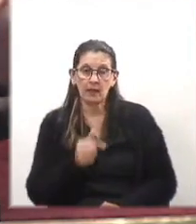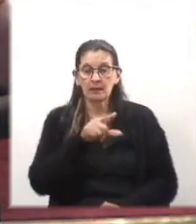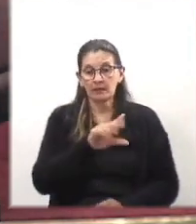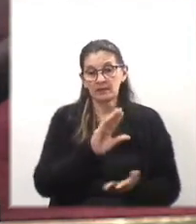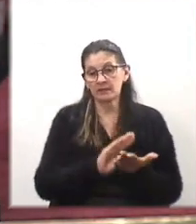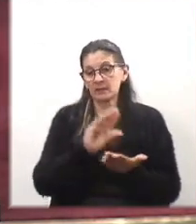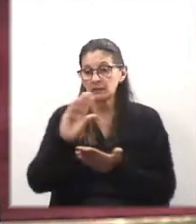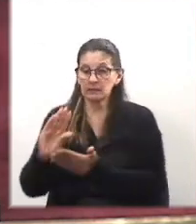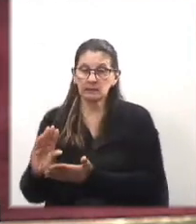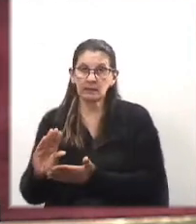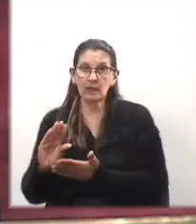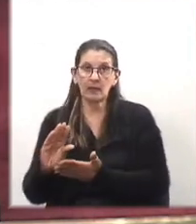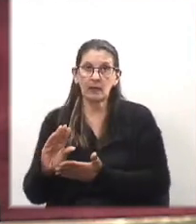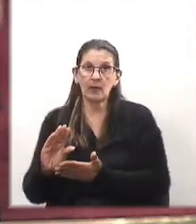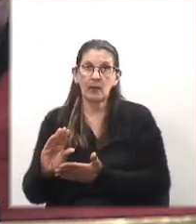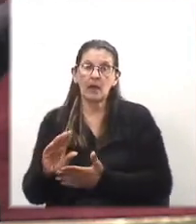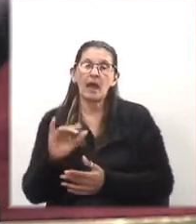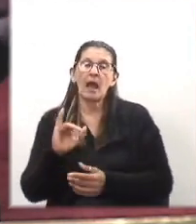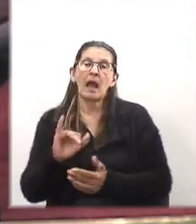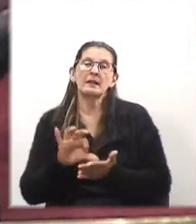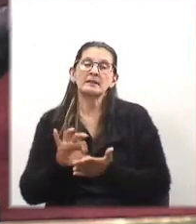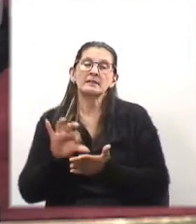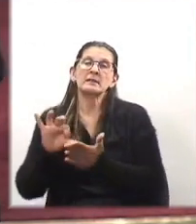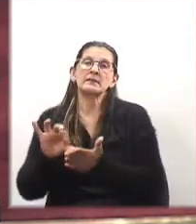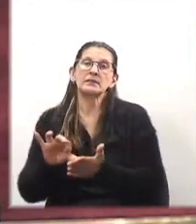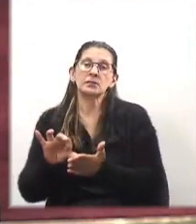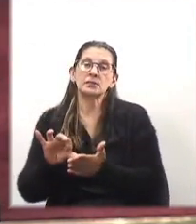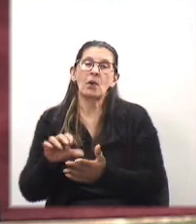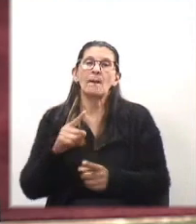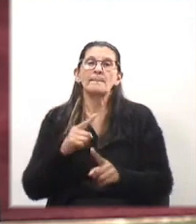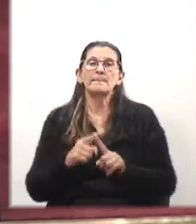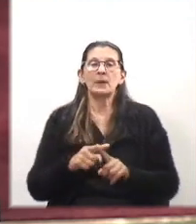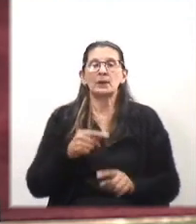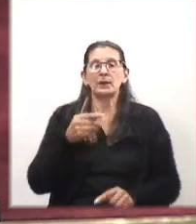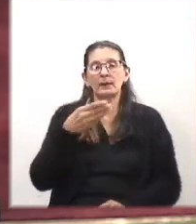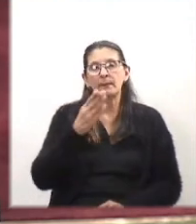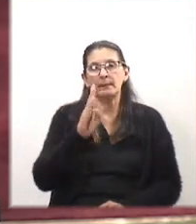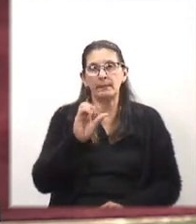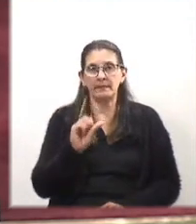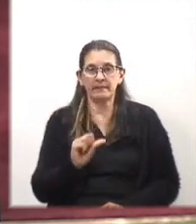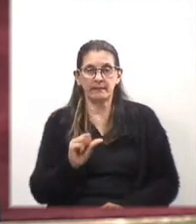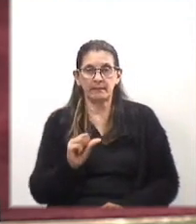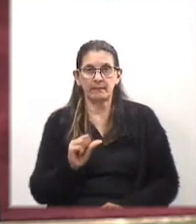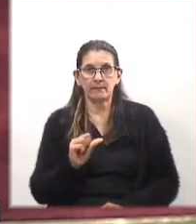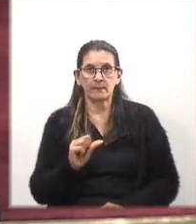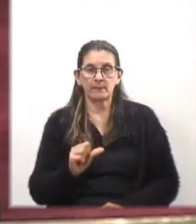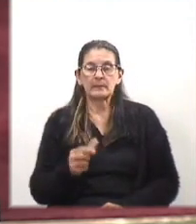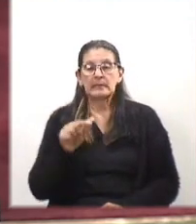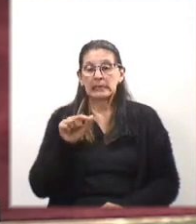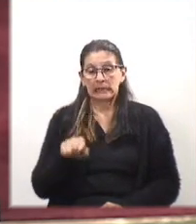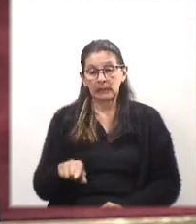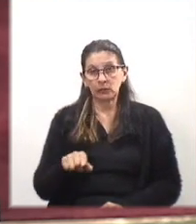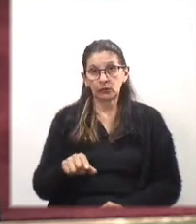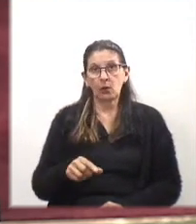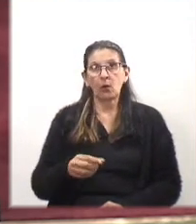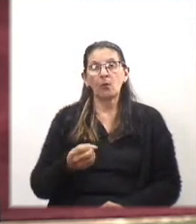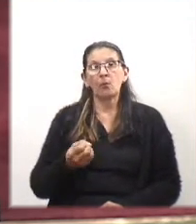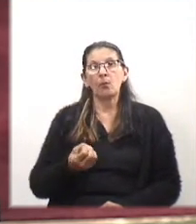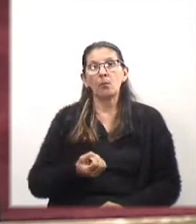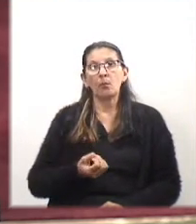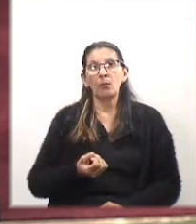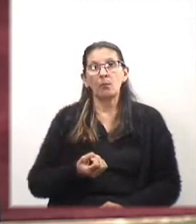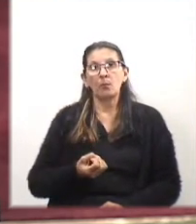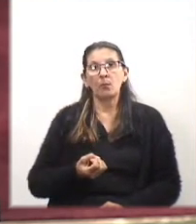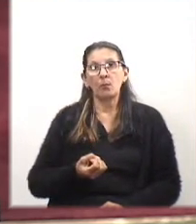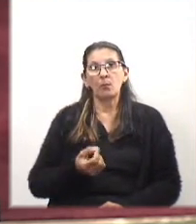destinado exclusivamente a las prestaciones servidas por el Banco de Previsión Social. Esto por